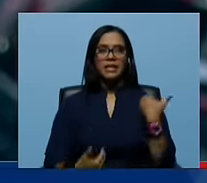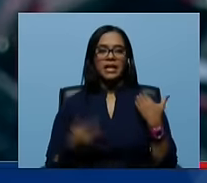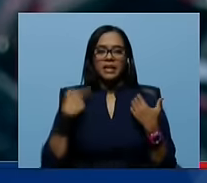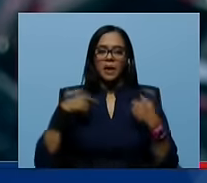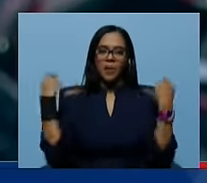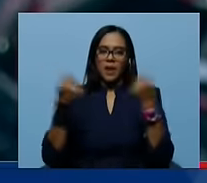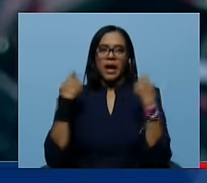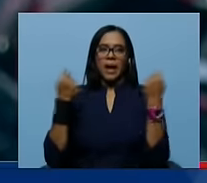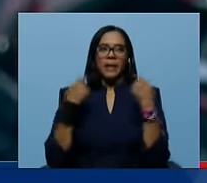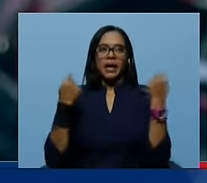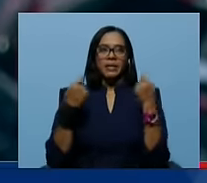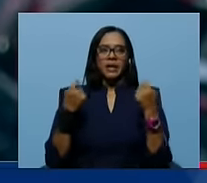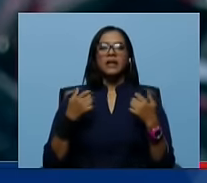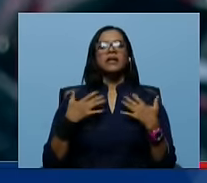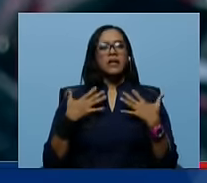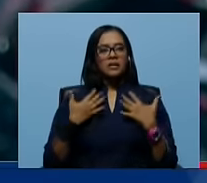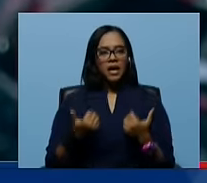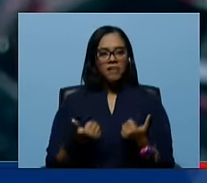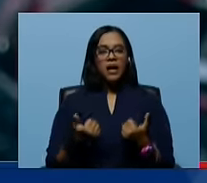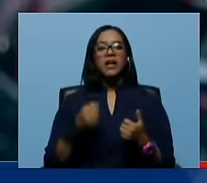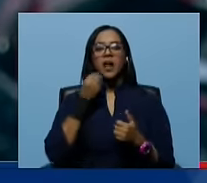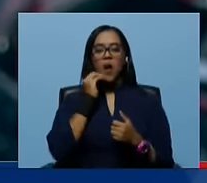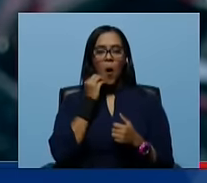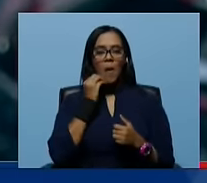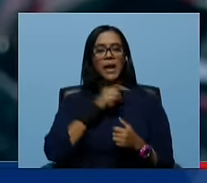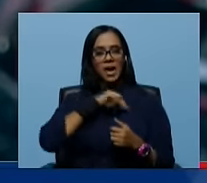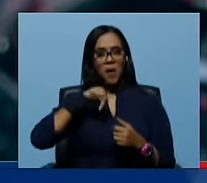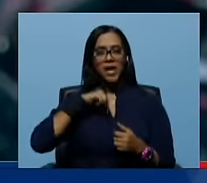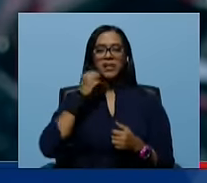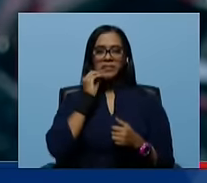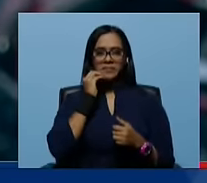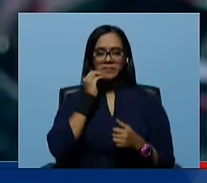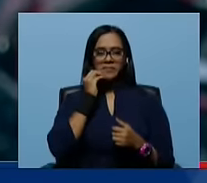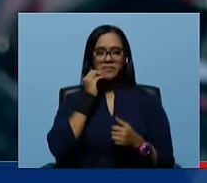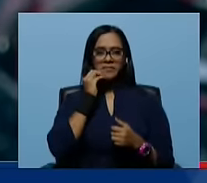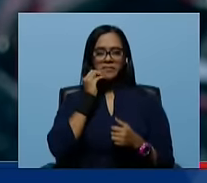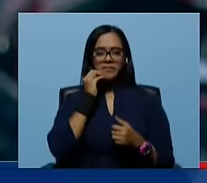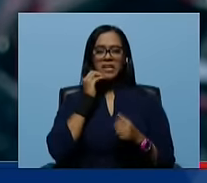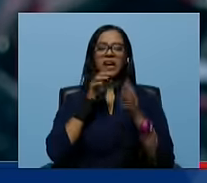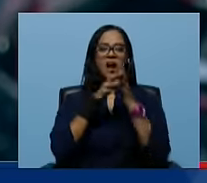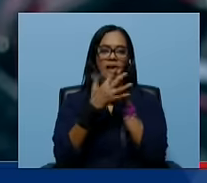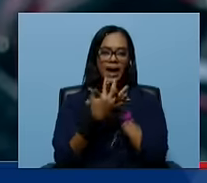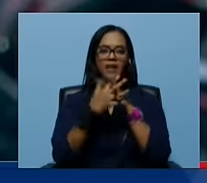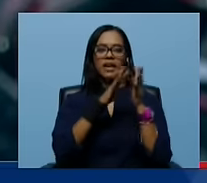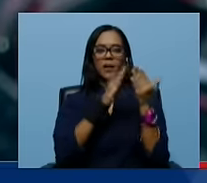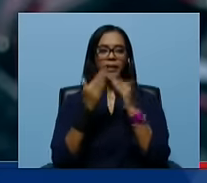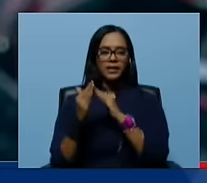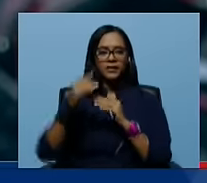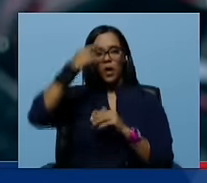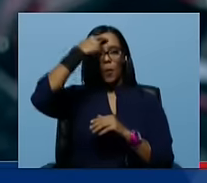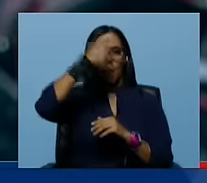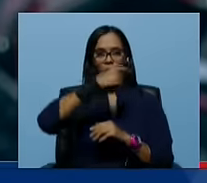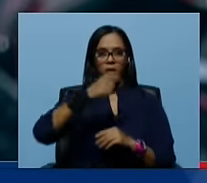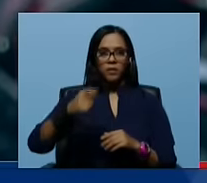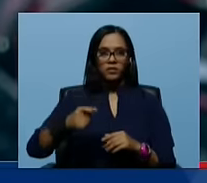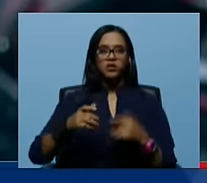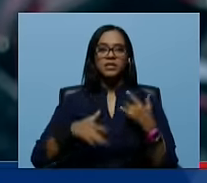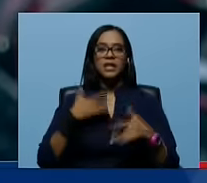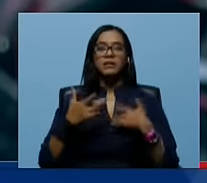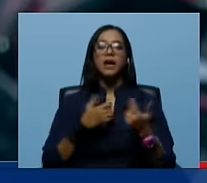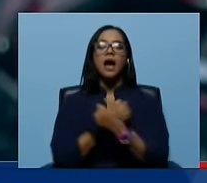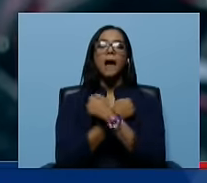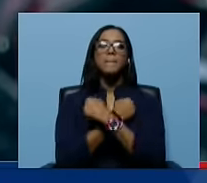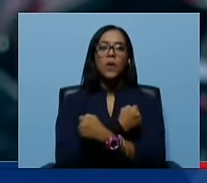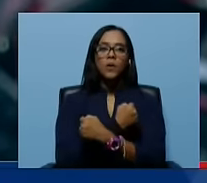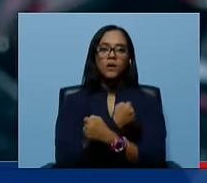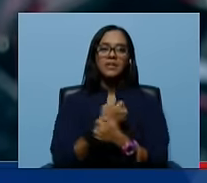campaña de retomar que los jóvenes, nuestros jóvenes, muchachos de los barrios, de las comunidades, de los pueblos, sientan amor y